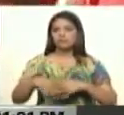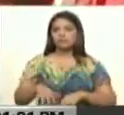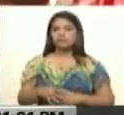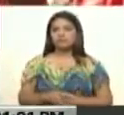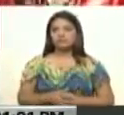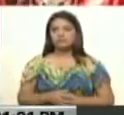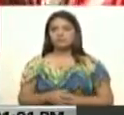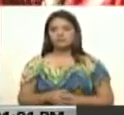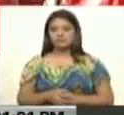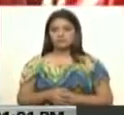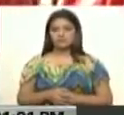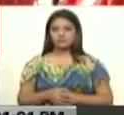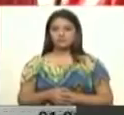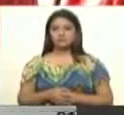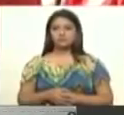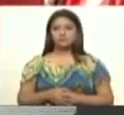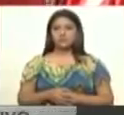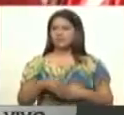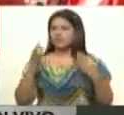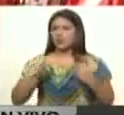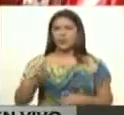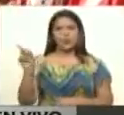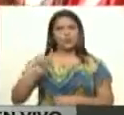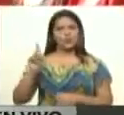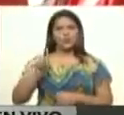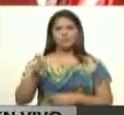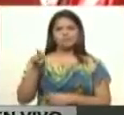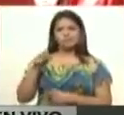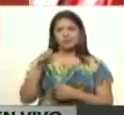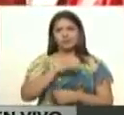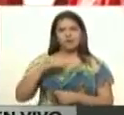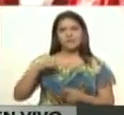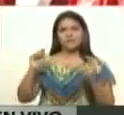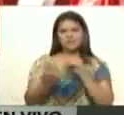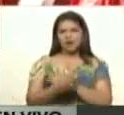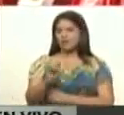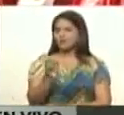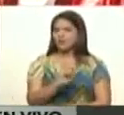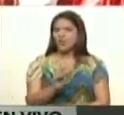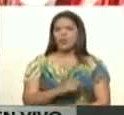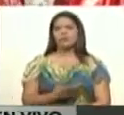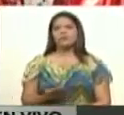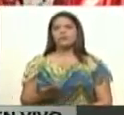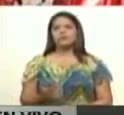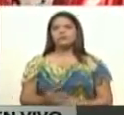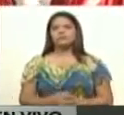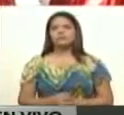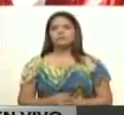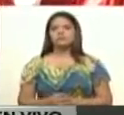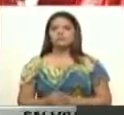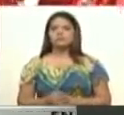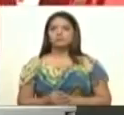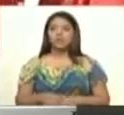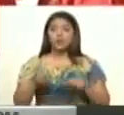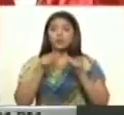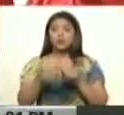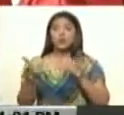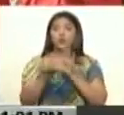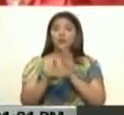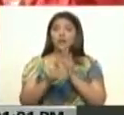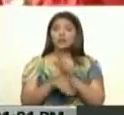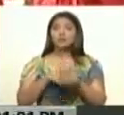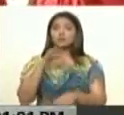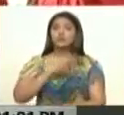y básicas no sean privatizadas, la garantía de que no nos toquen y no desmonten los derechos sociales y